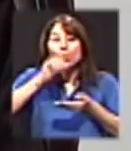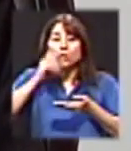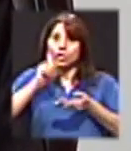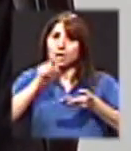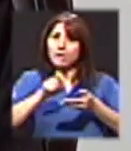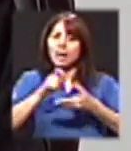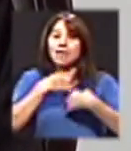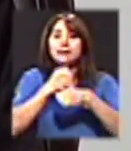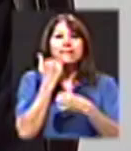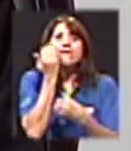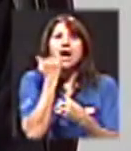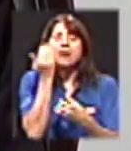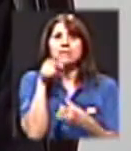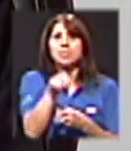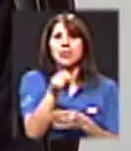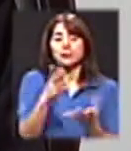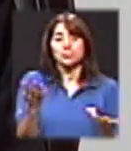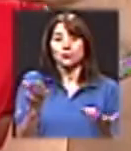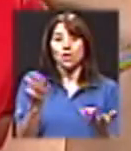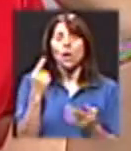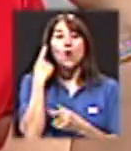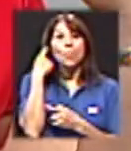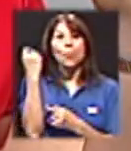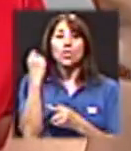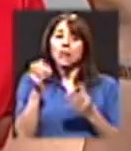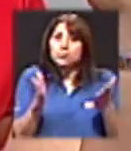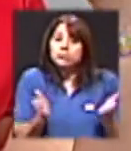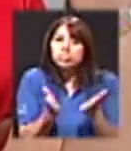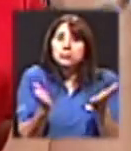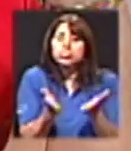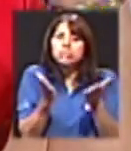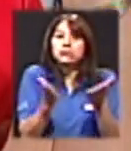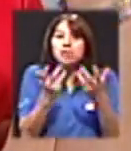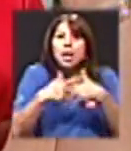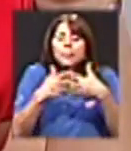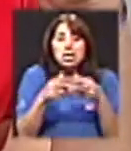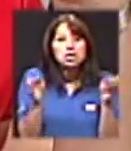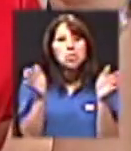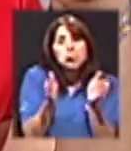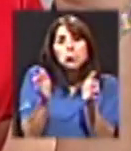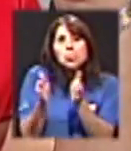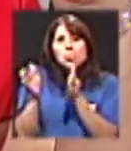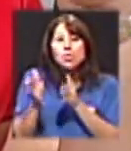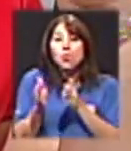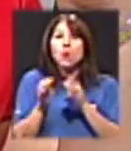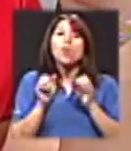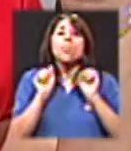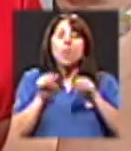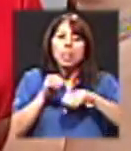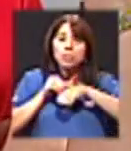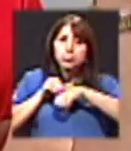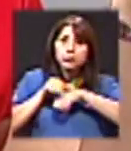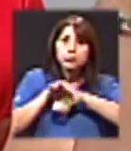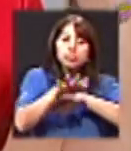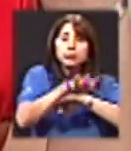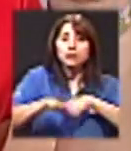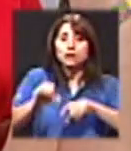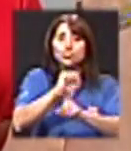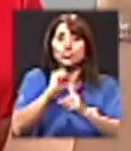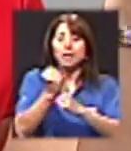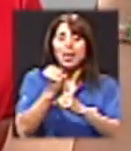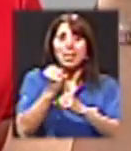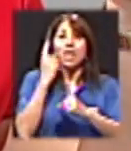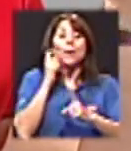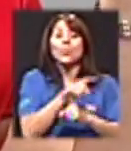permitiría, digamos, permear en el resto de la sociedad que no se ha visto beneficiada directamente por el